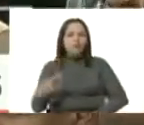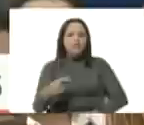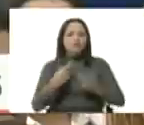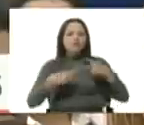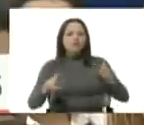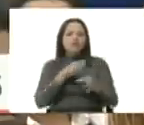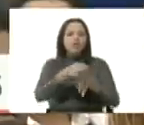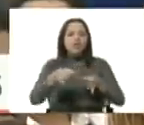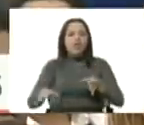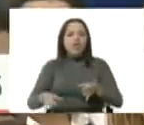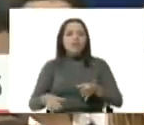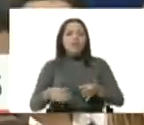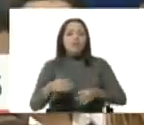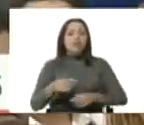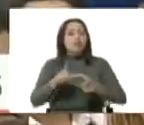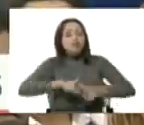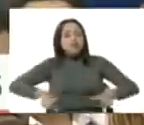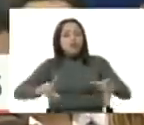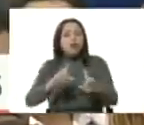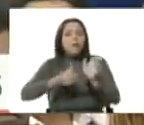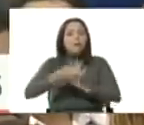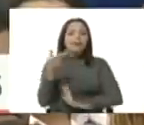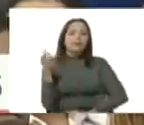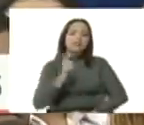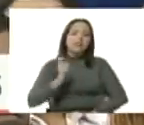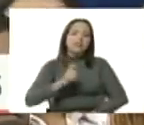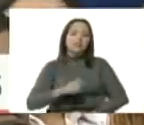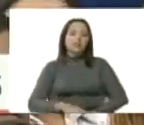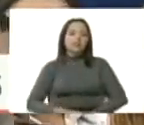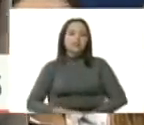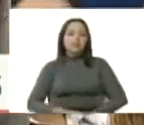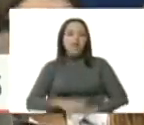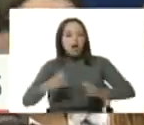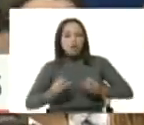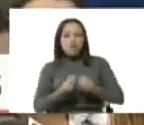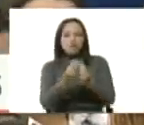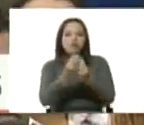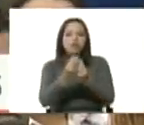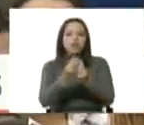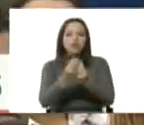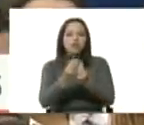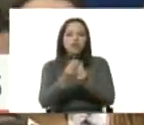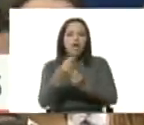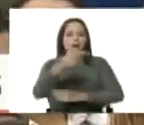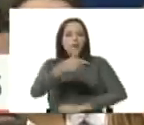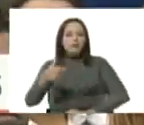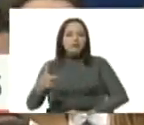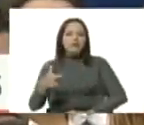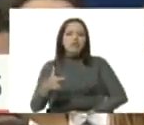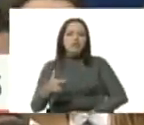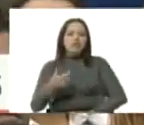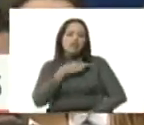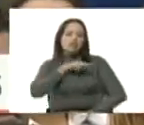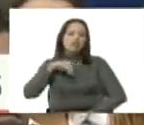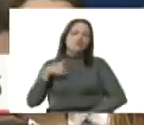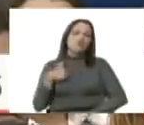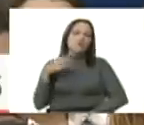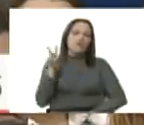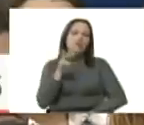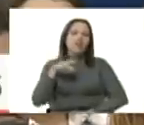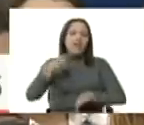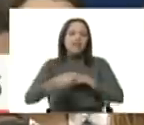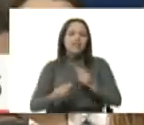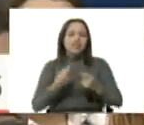esos sectores donde más se requiera. Sobre todo el acompañamiento a los camaradas de Somos Venezuela que han estado también haciendo los censos